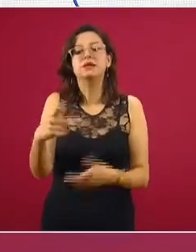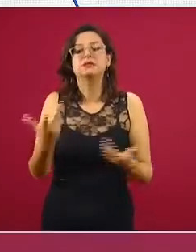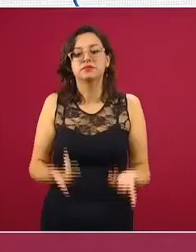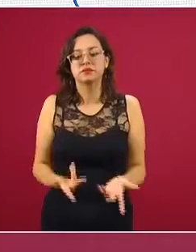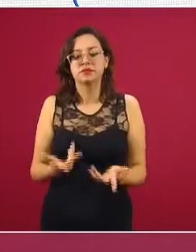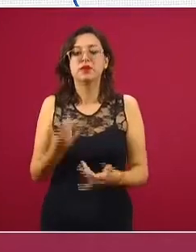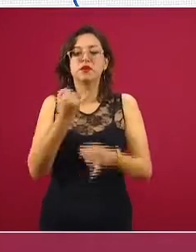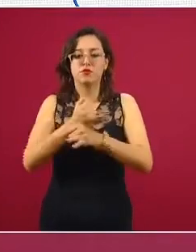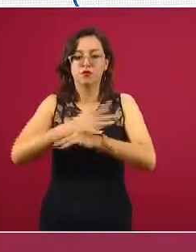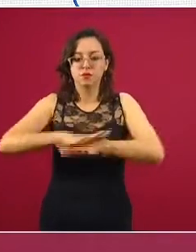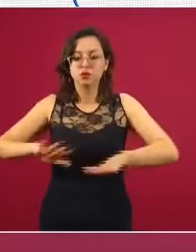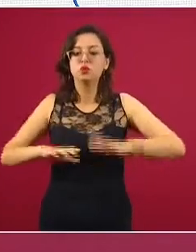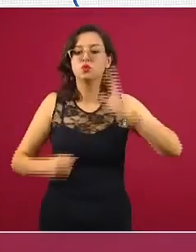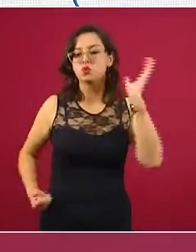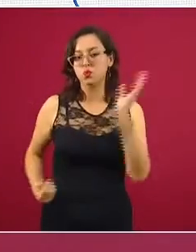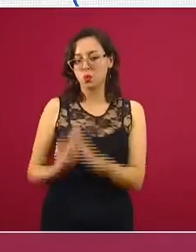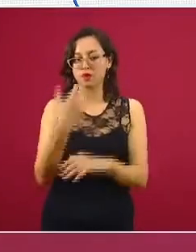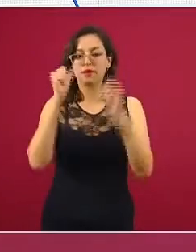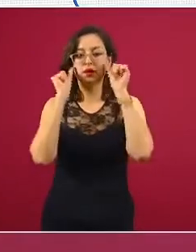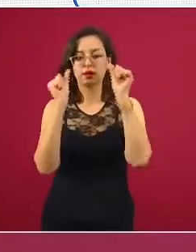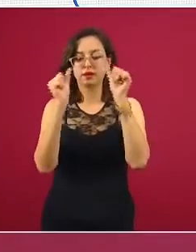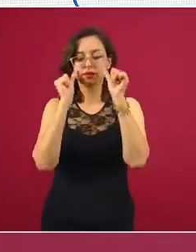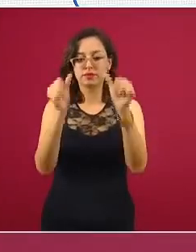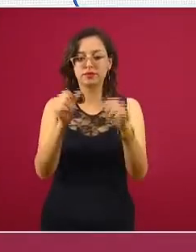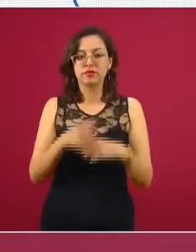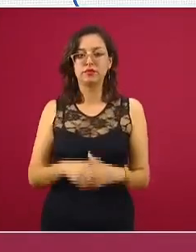sobre la información dada.